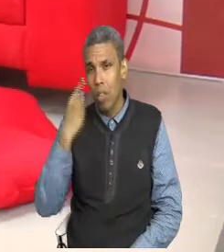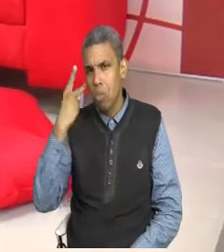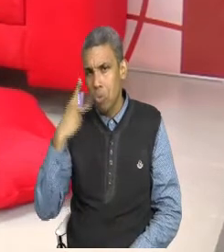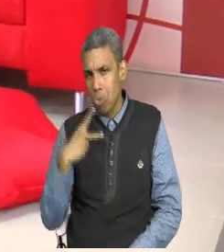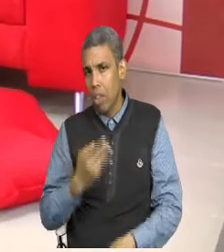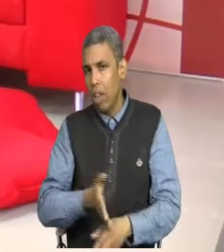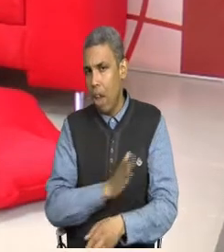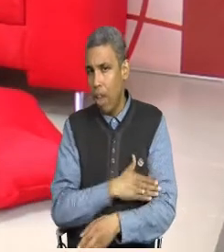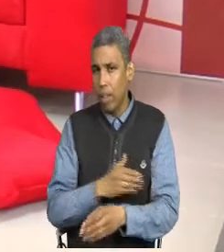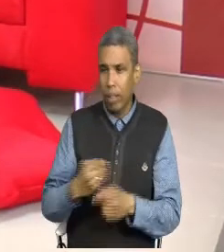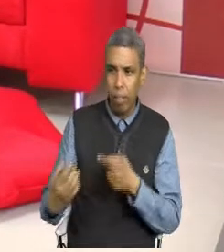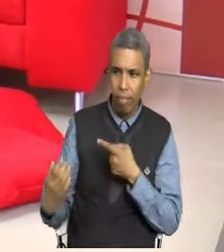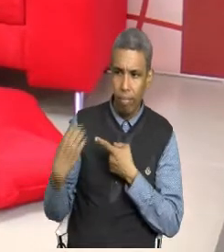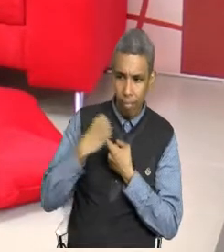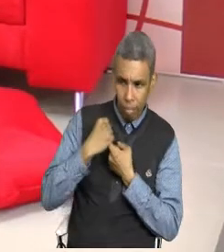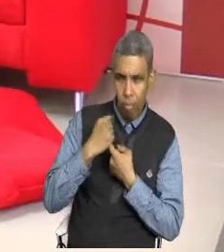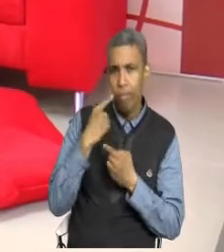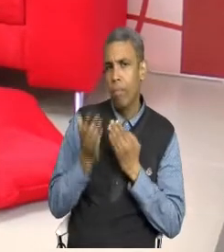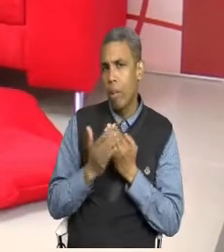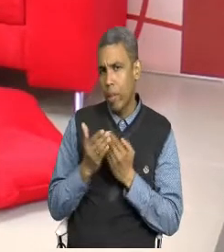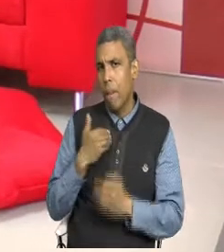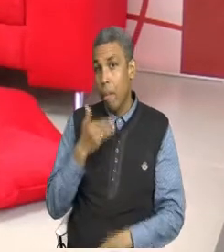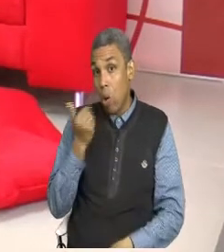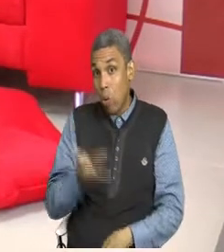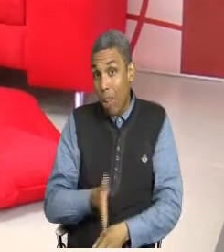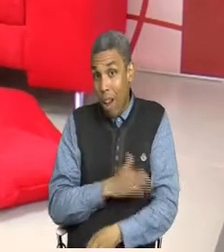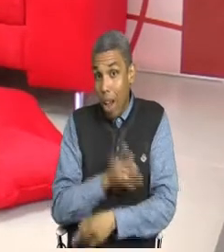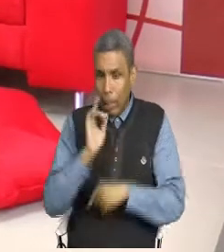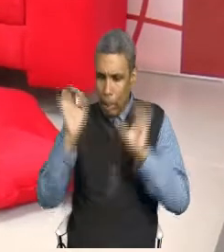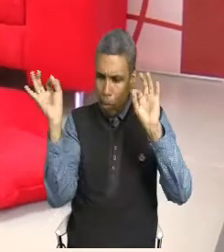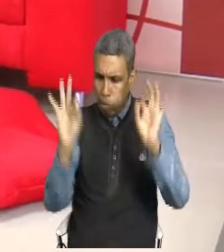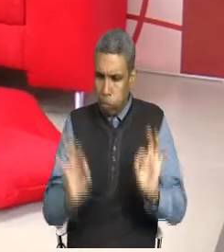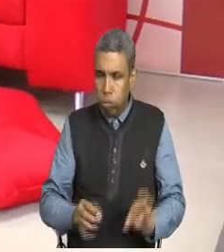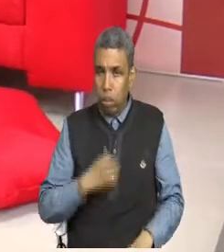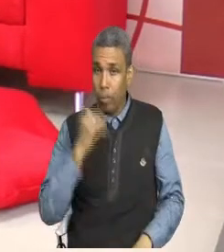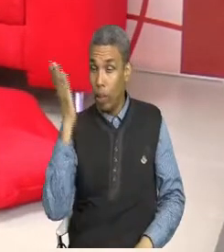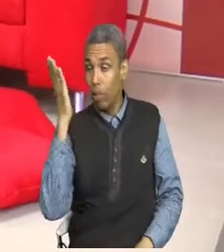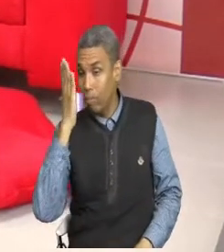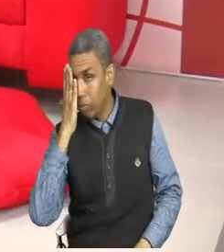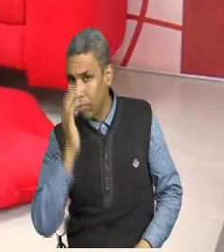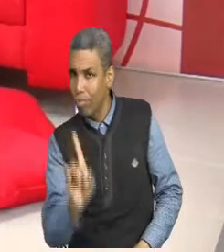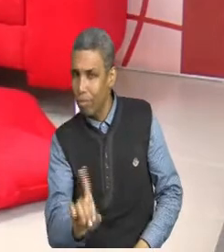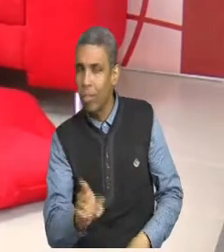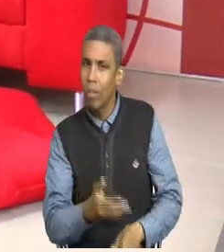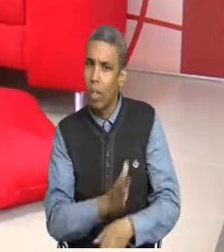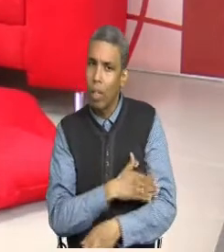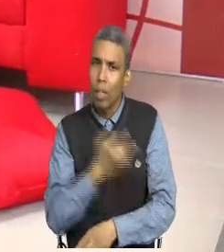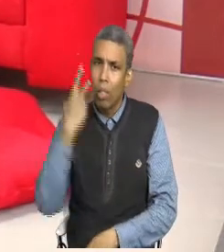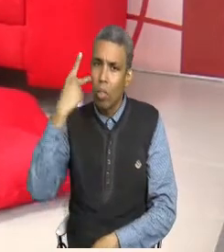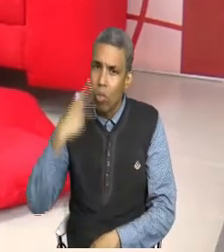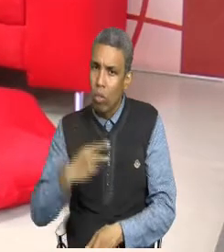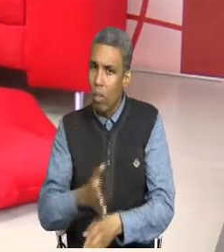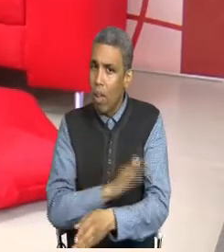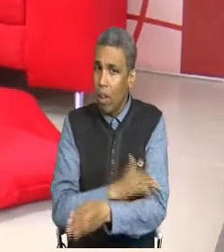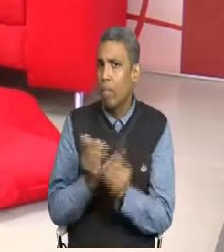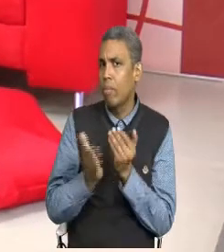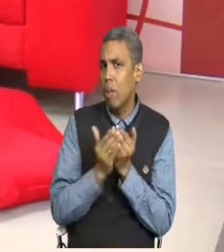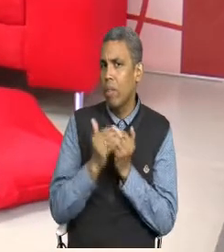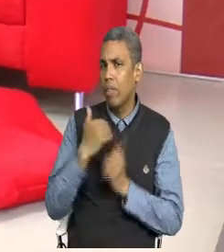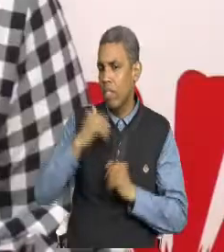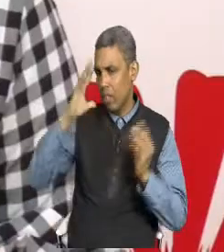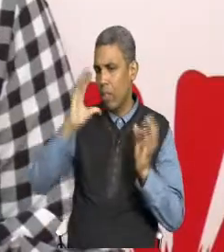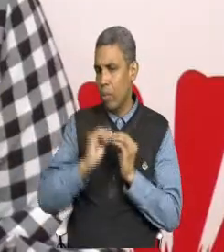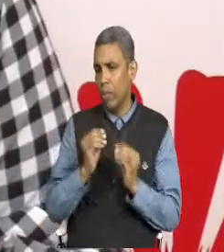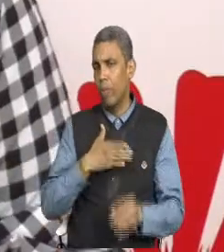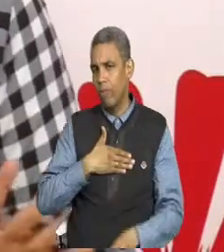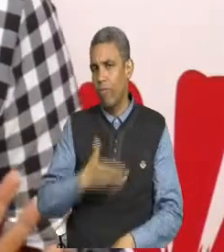uno o dos días de anticipación. Claro, para ustedes poder saber qué es lo que quiere la persona y para poder hacer las cosas a la perfección y que quedemos